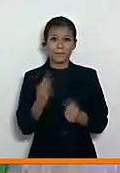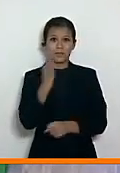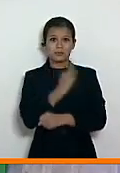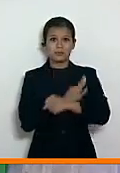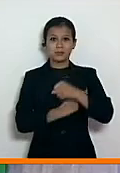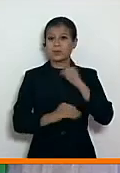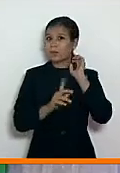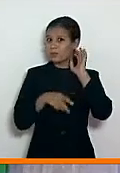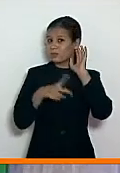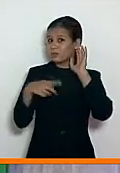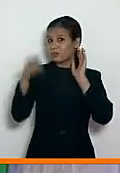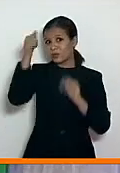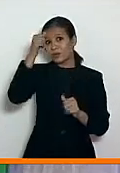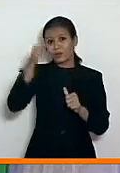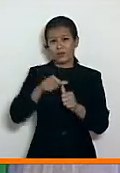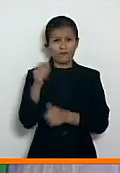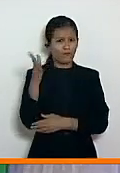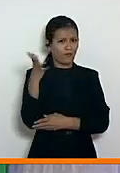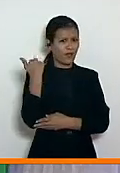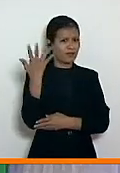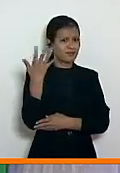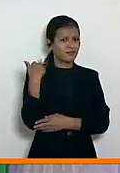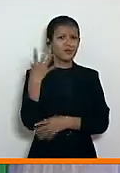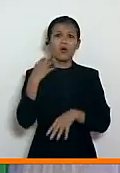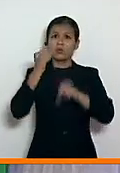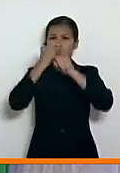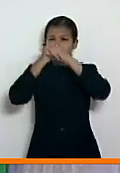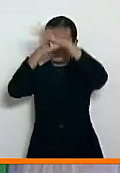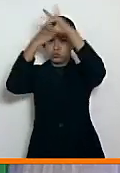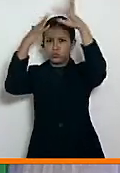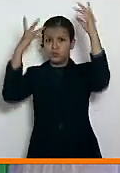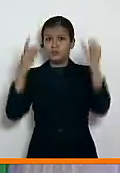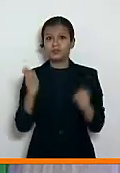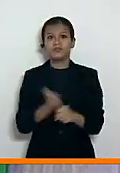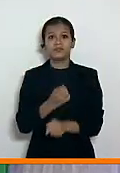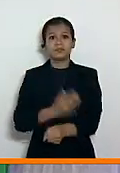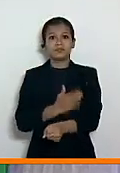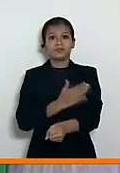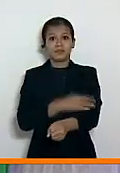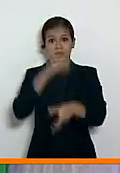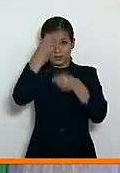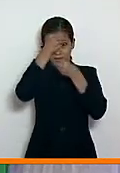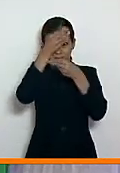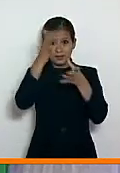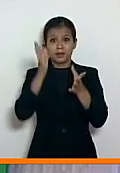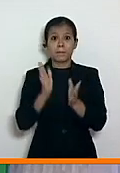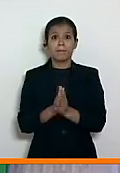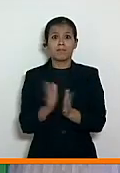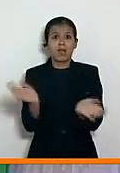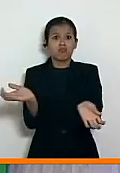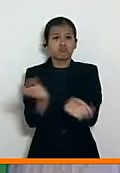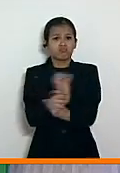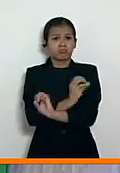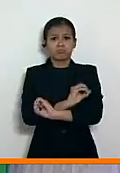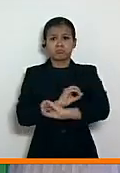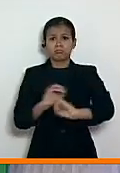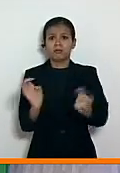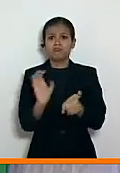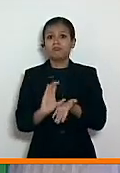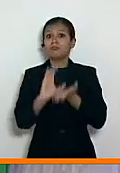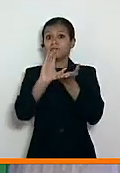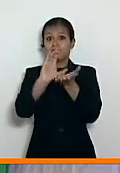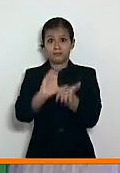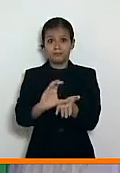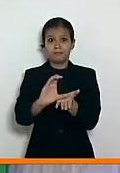diaria. Recuerda que es tan fácil como soñar y ganar. Pero antes te comento que en Loto Super Premio no hubo ganador del Loto